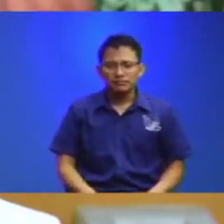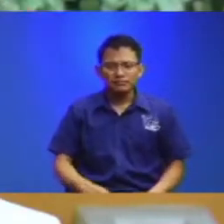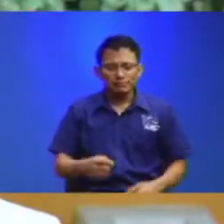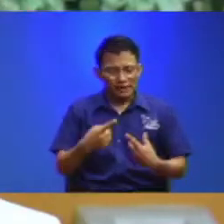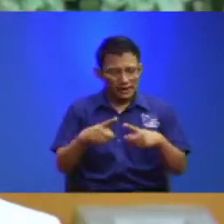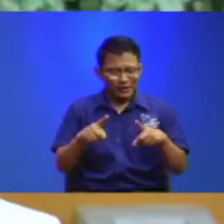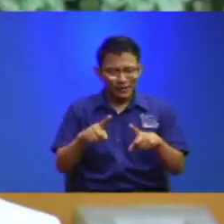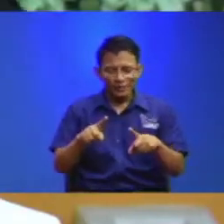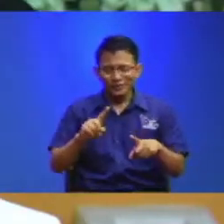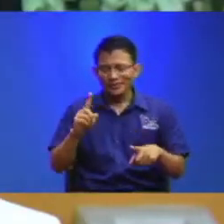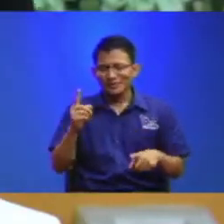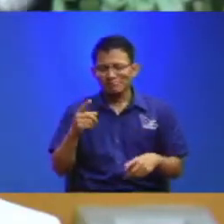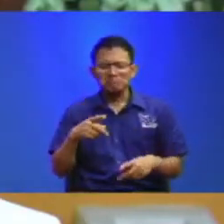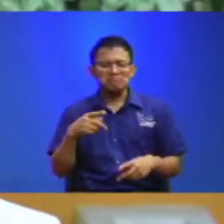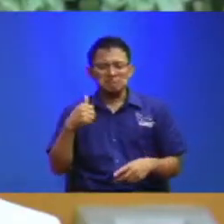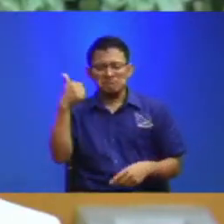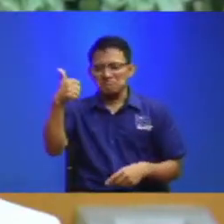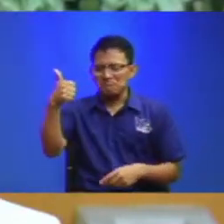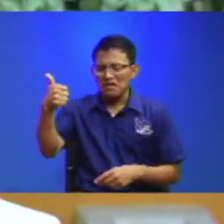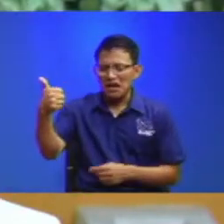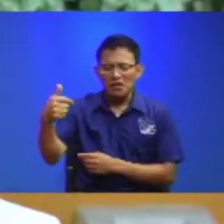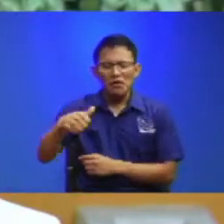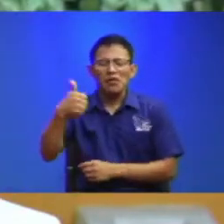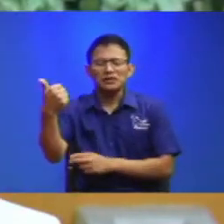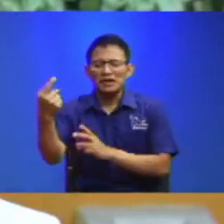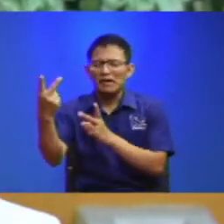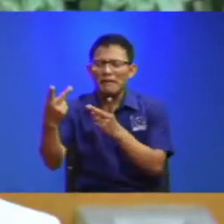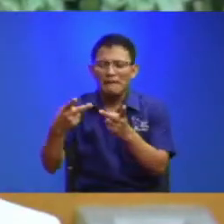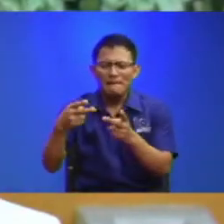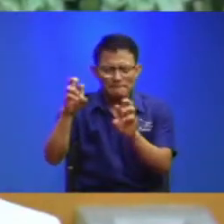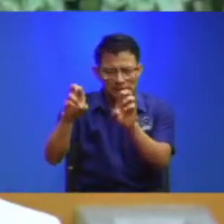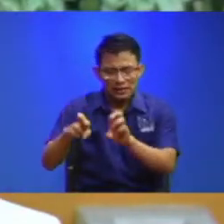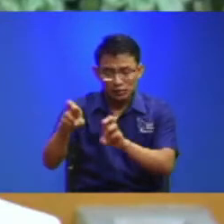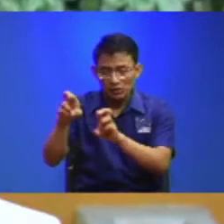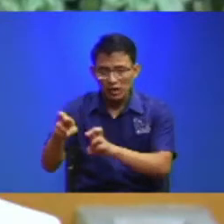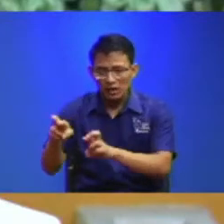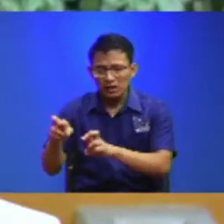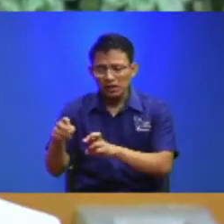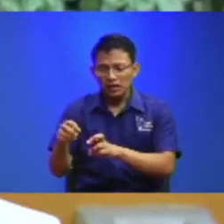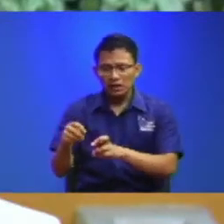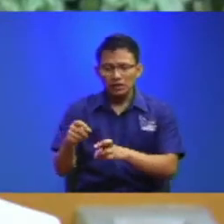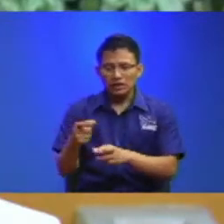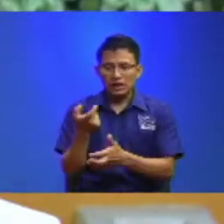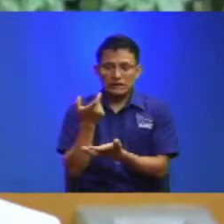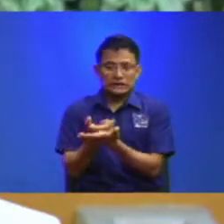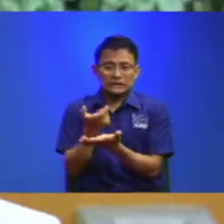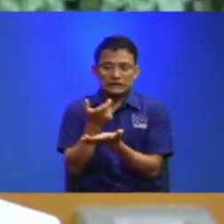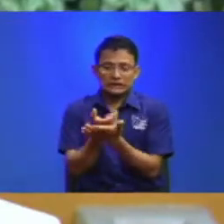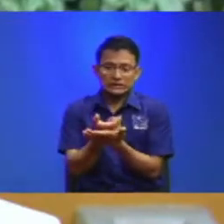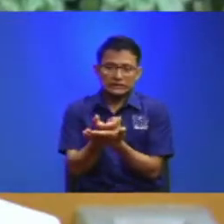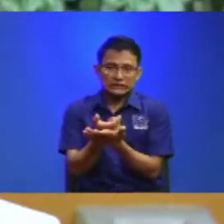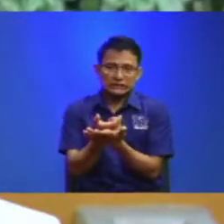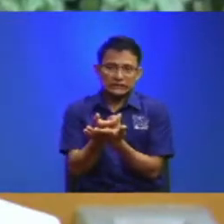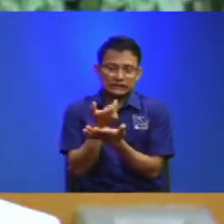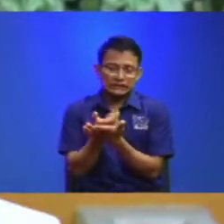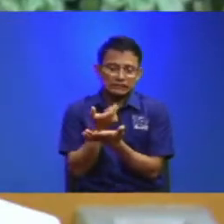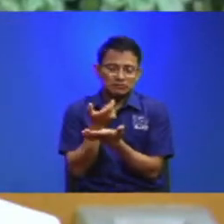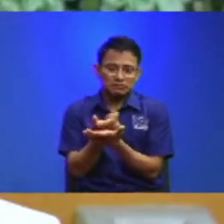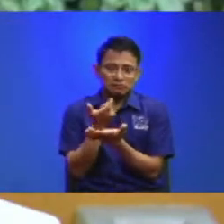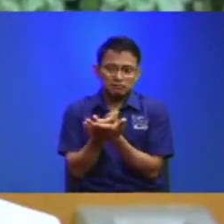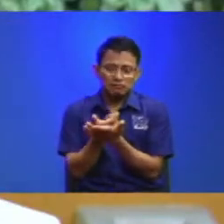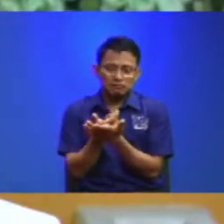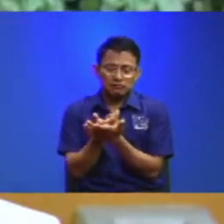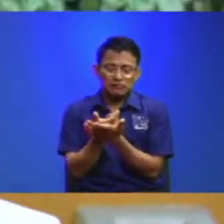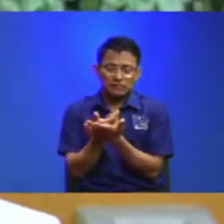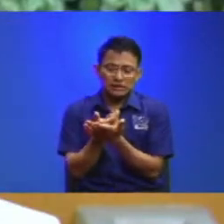regalo, por quedar bien con otra persona, se gasta lo que no tiene, pero lo pone en una tarjeta de crédito? Y